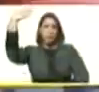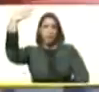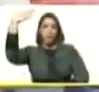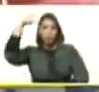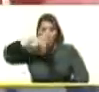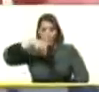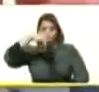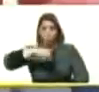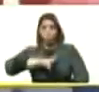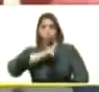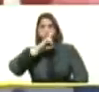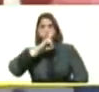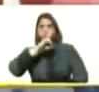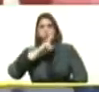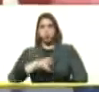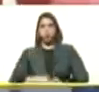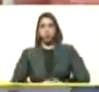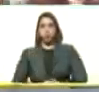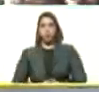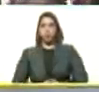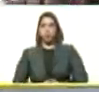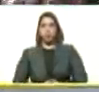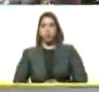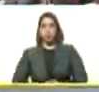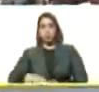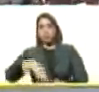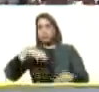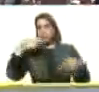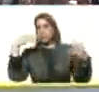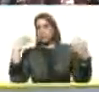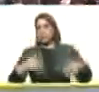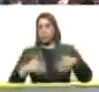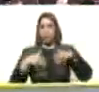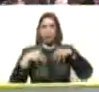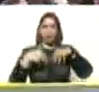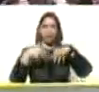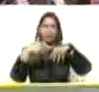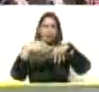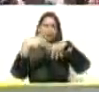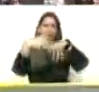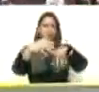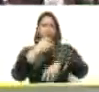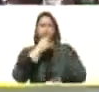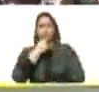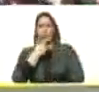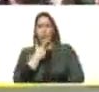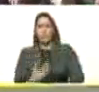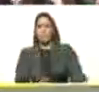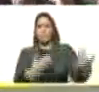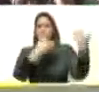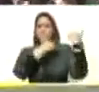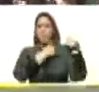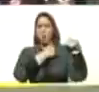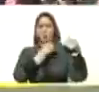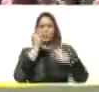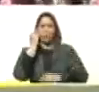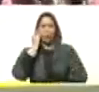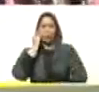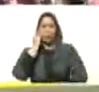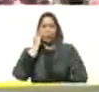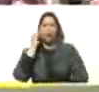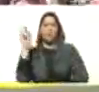hoy. ¿Ah? Una buena marcha bonita encabezada por una mujer y las